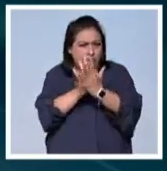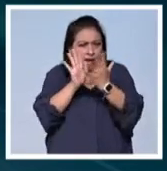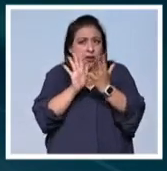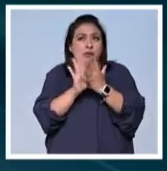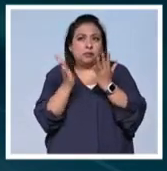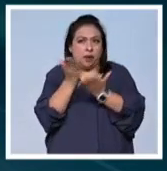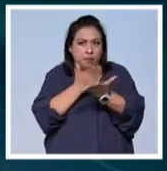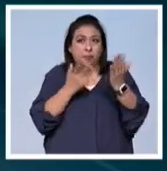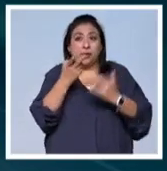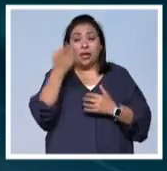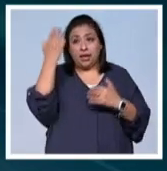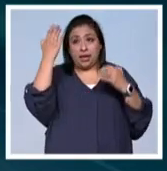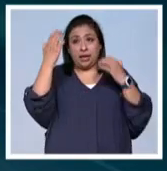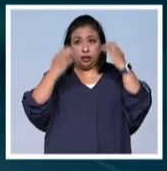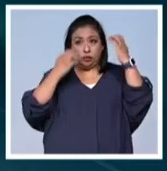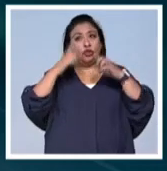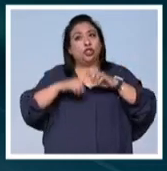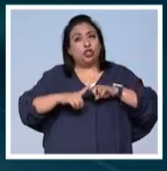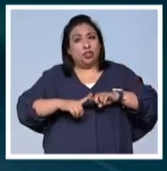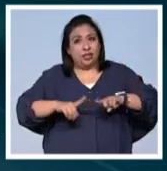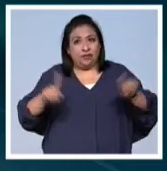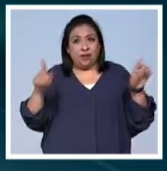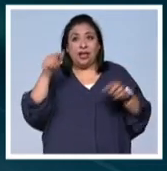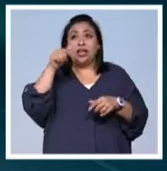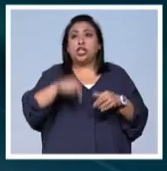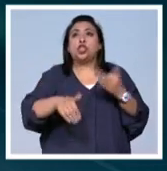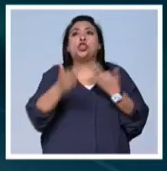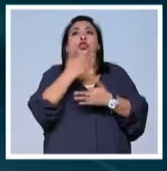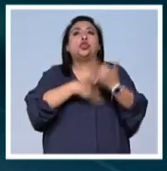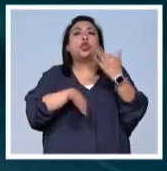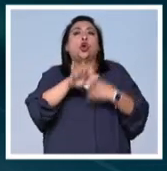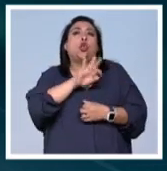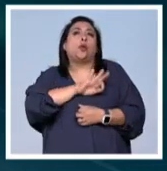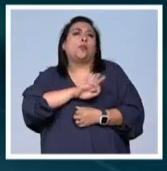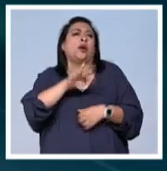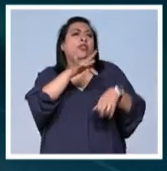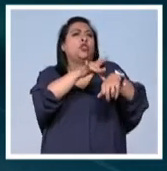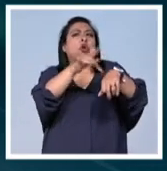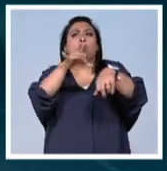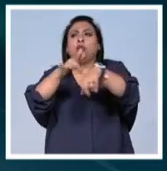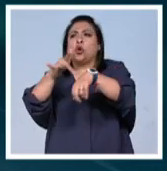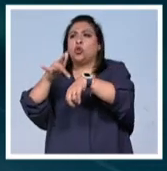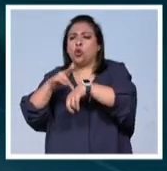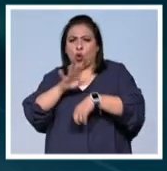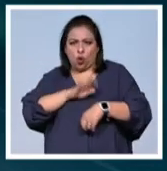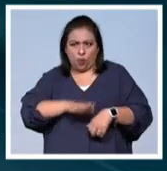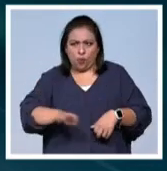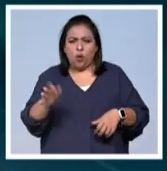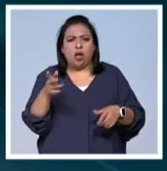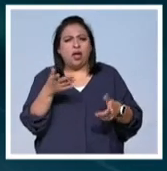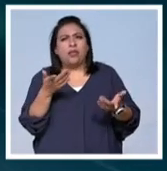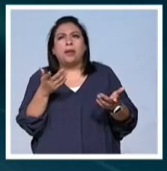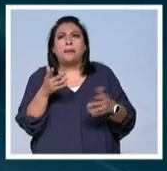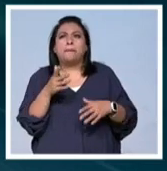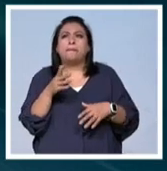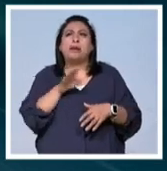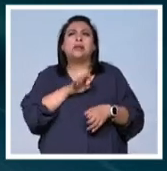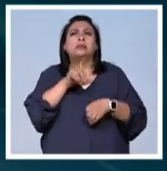es una exposición distinta porque aquí todo se puede tocar manipular en